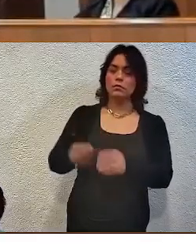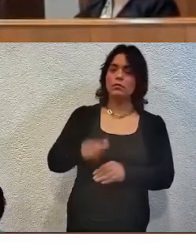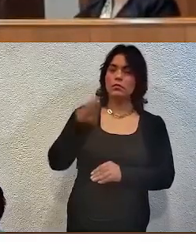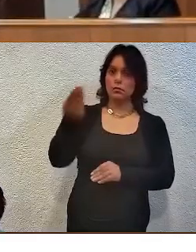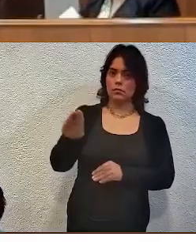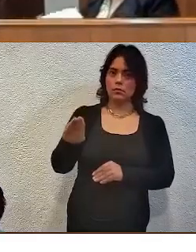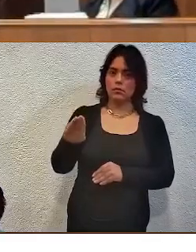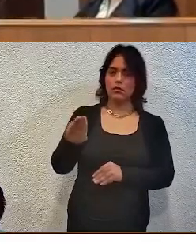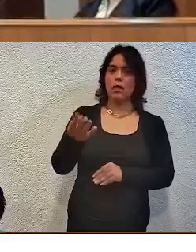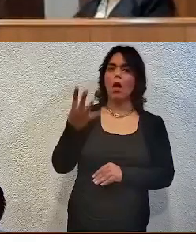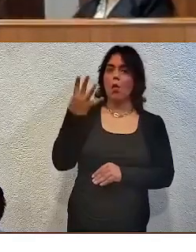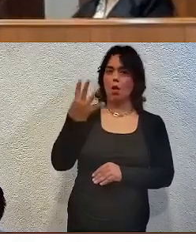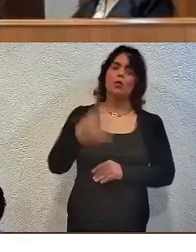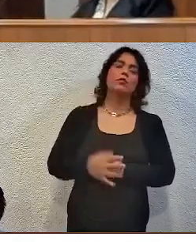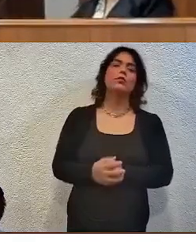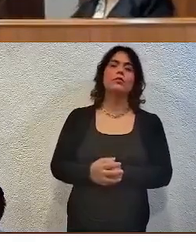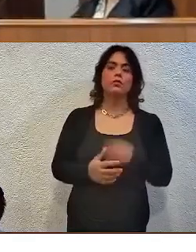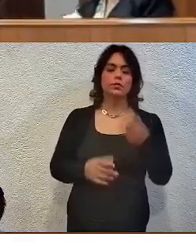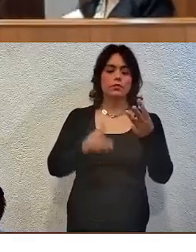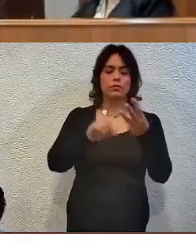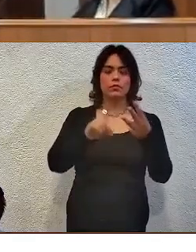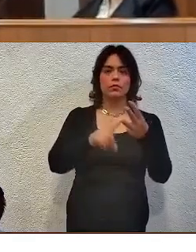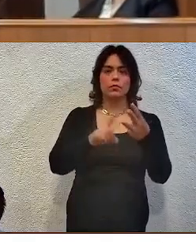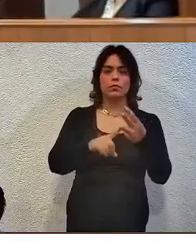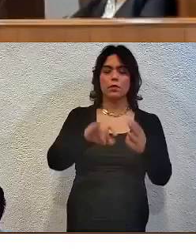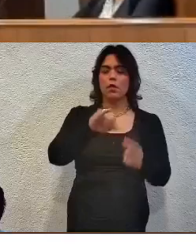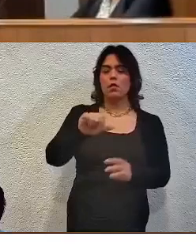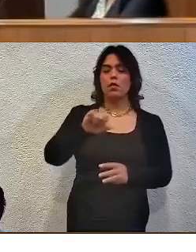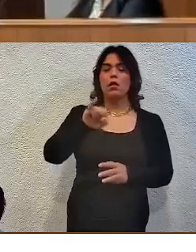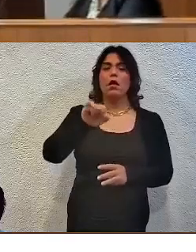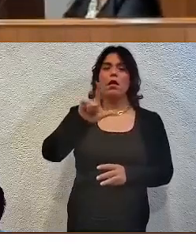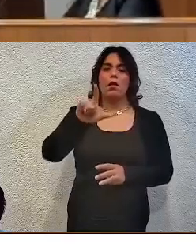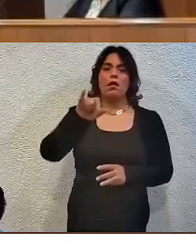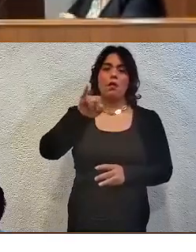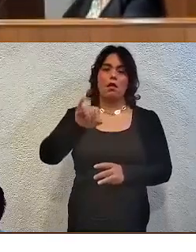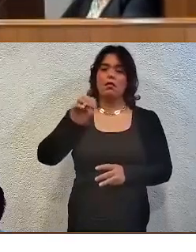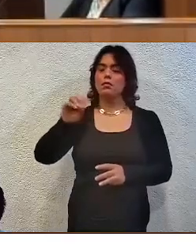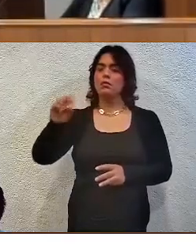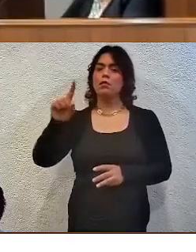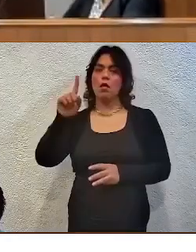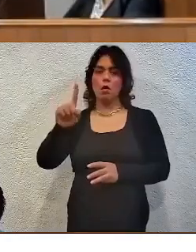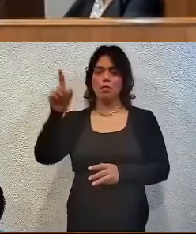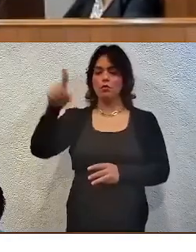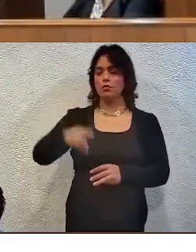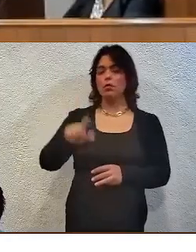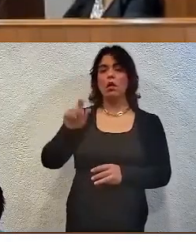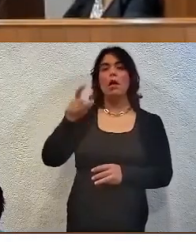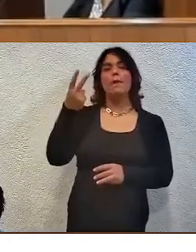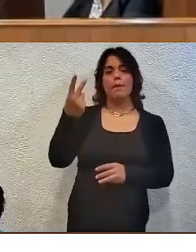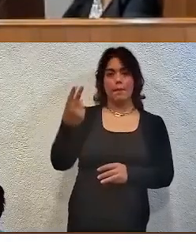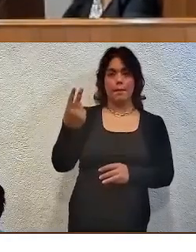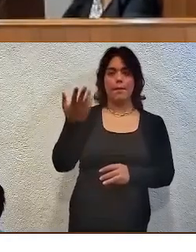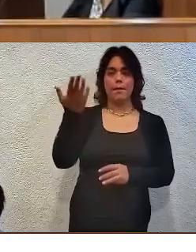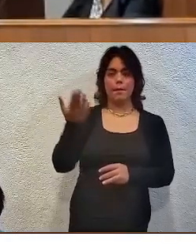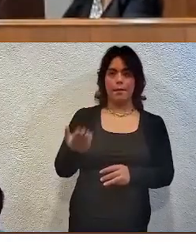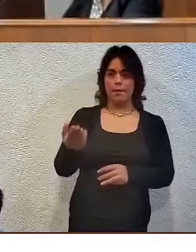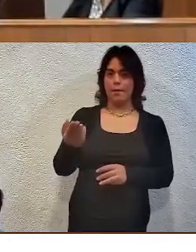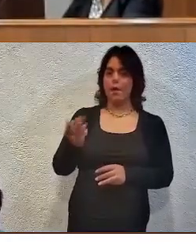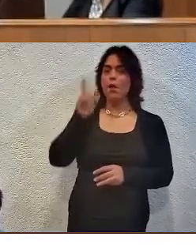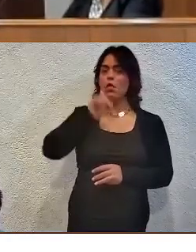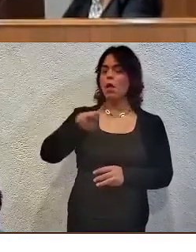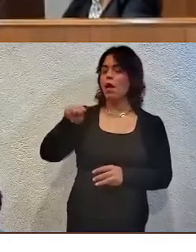4. El asunto número 3 es un JLI 0001, diagonal 25, actora Magdalena